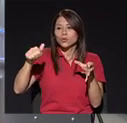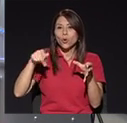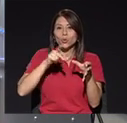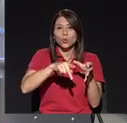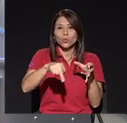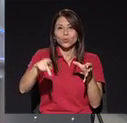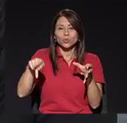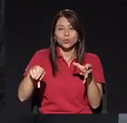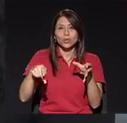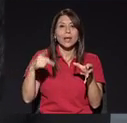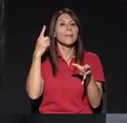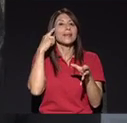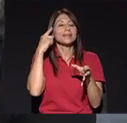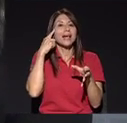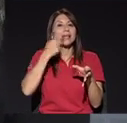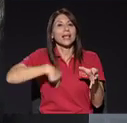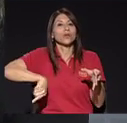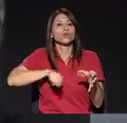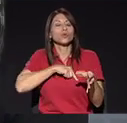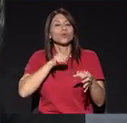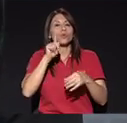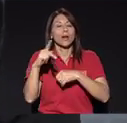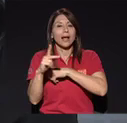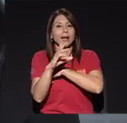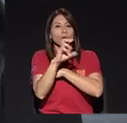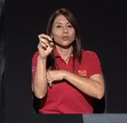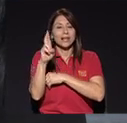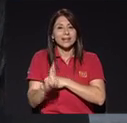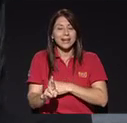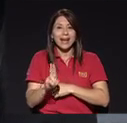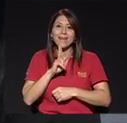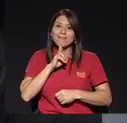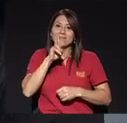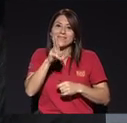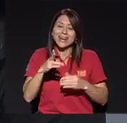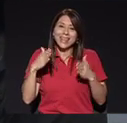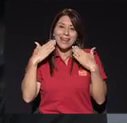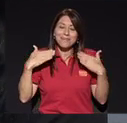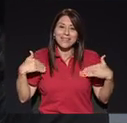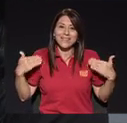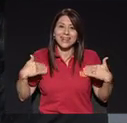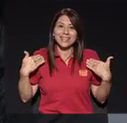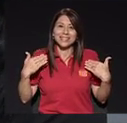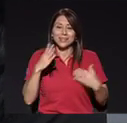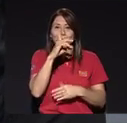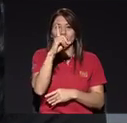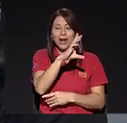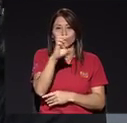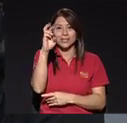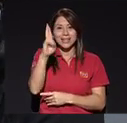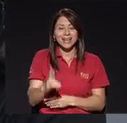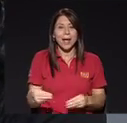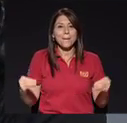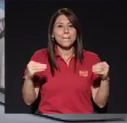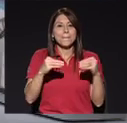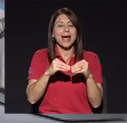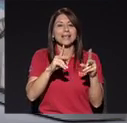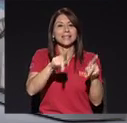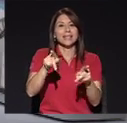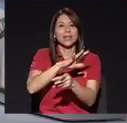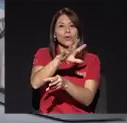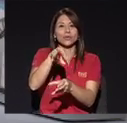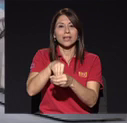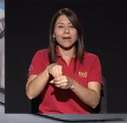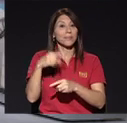pensar en que esto, o sea, que seamos una Costa Rica verdaderamente feliz y una Costa Rica muchísimo más